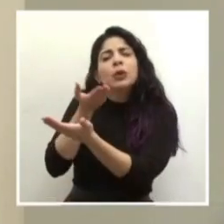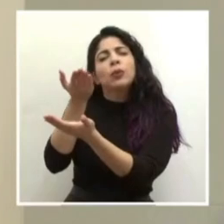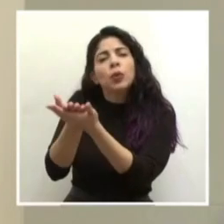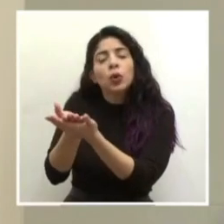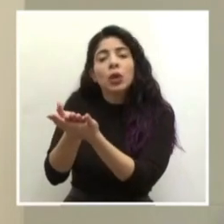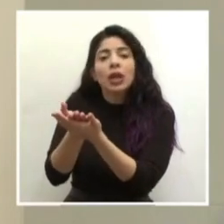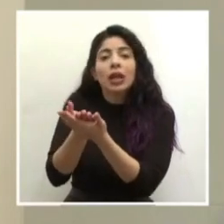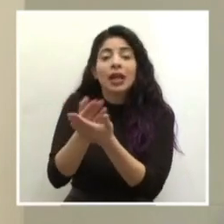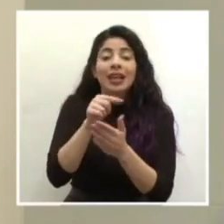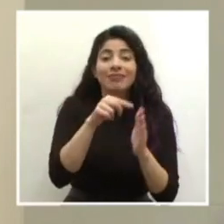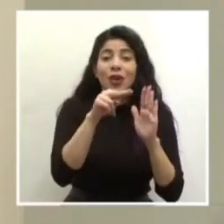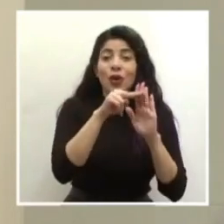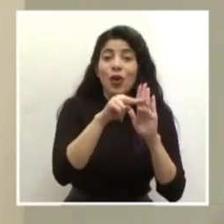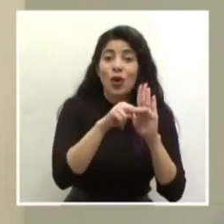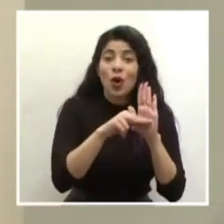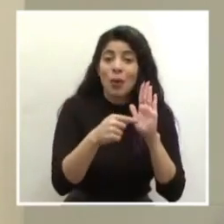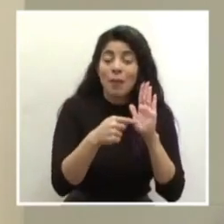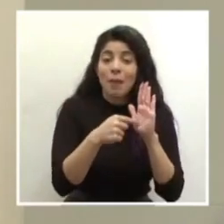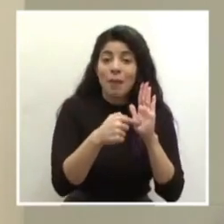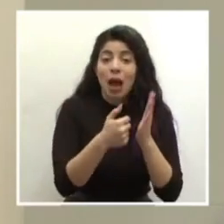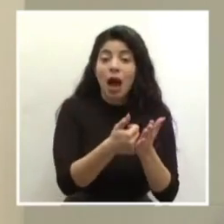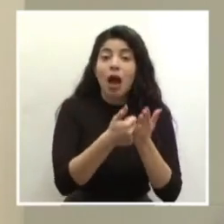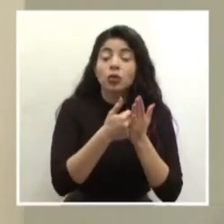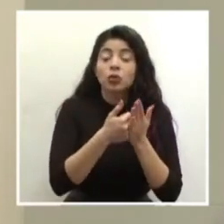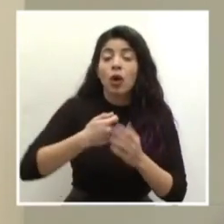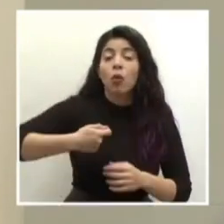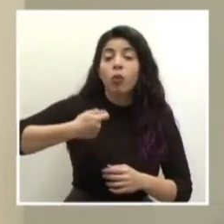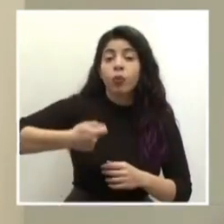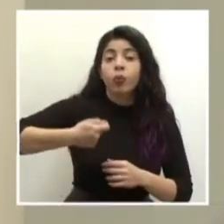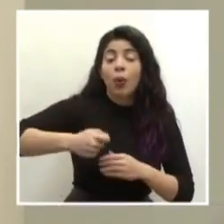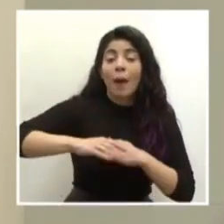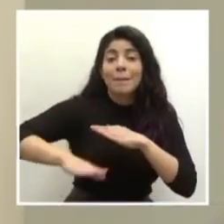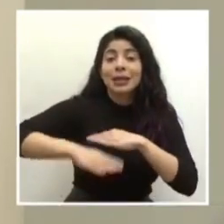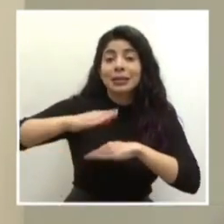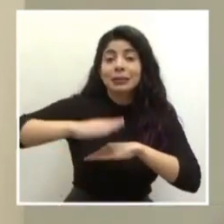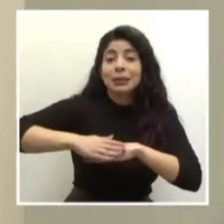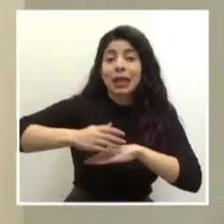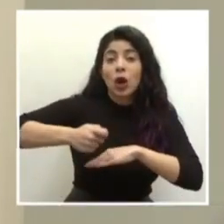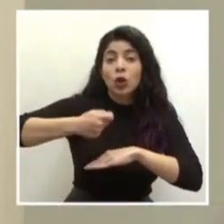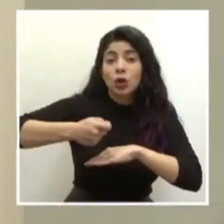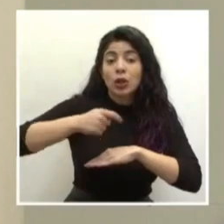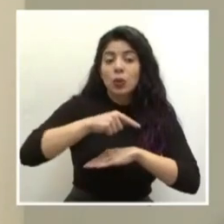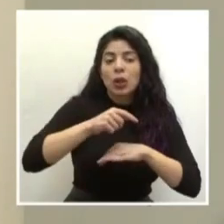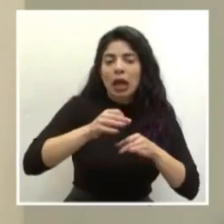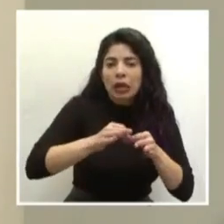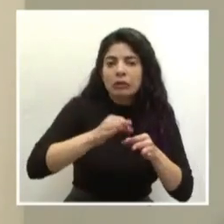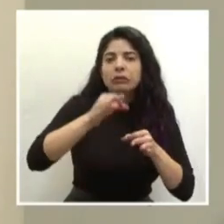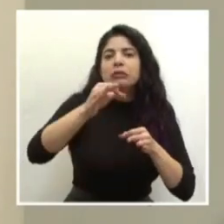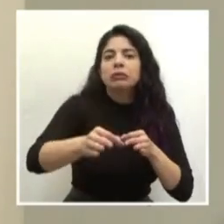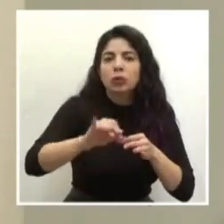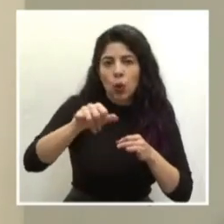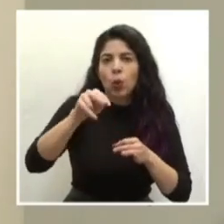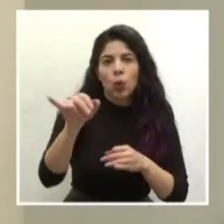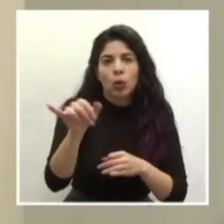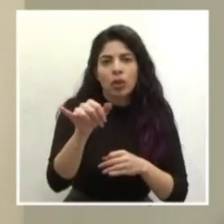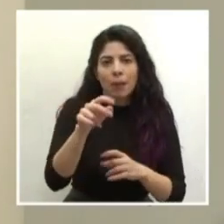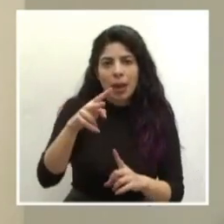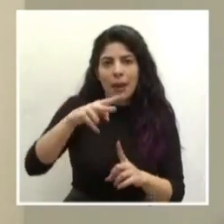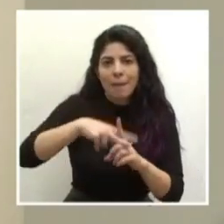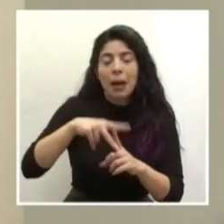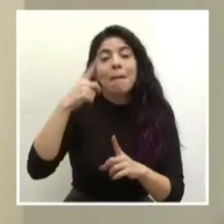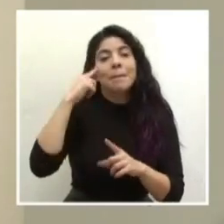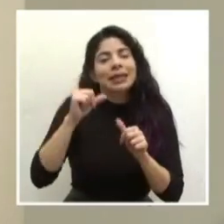la norma que permite la reducción de la base mínima contributiva también para el mes de junio, para este mes, para